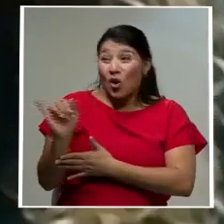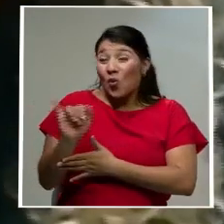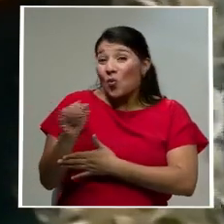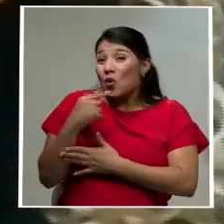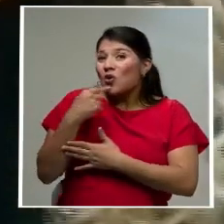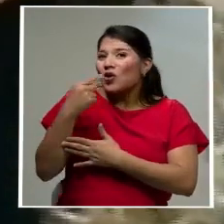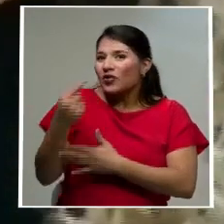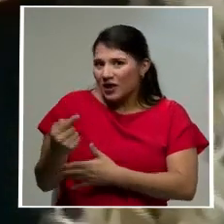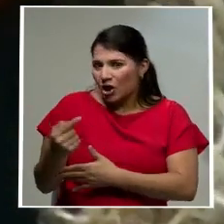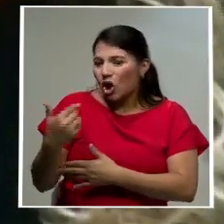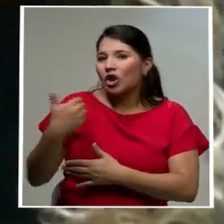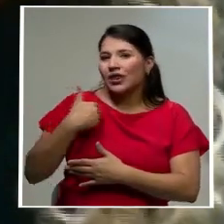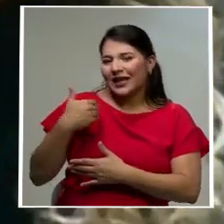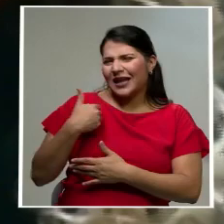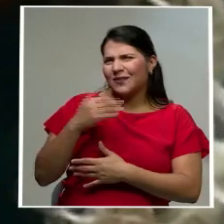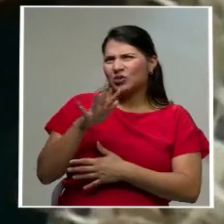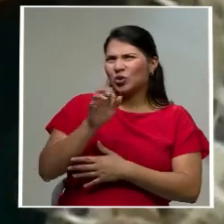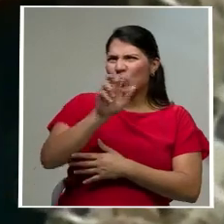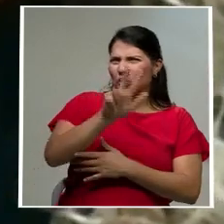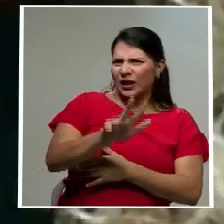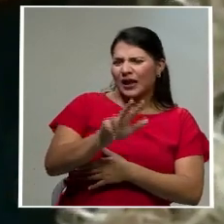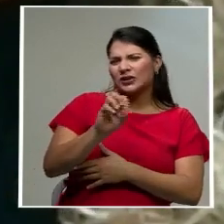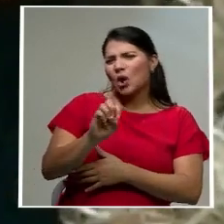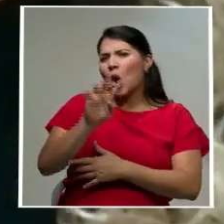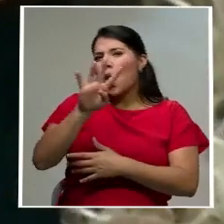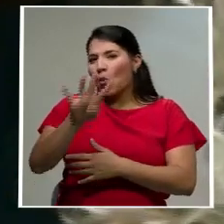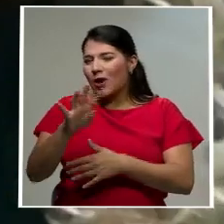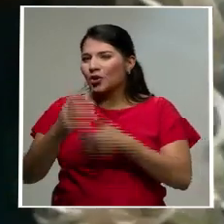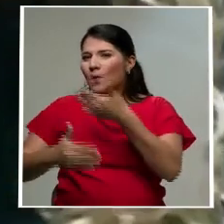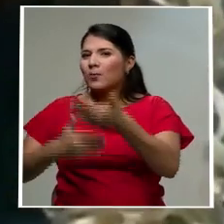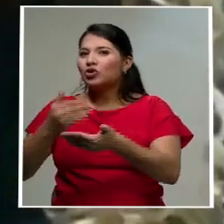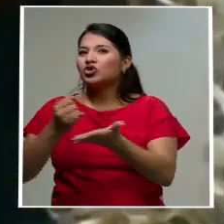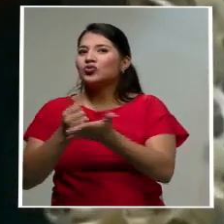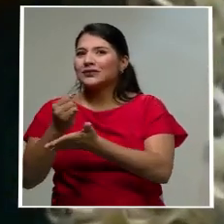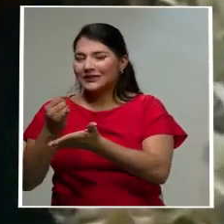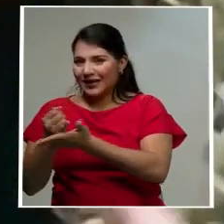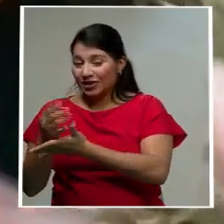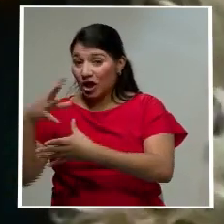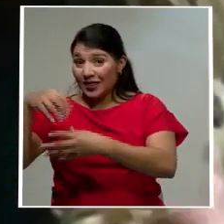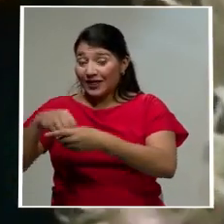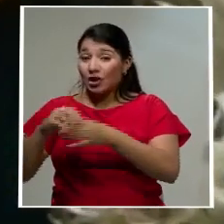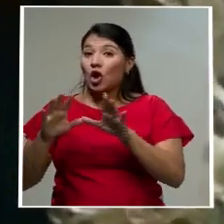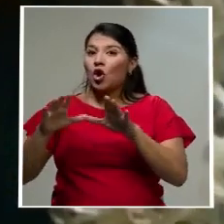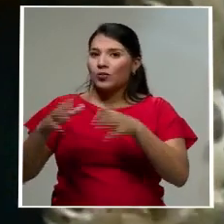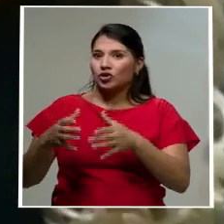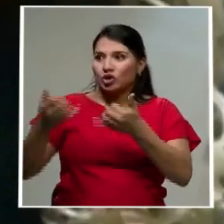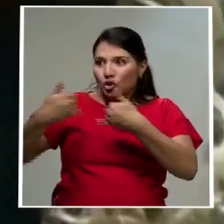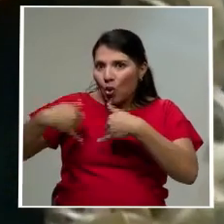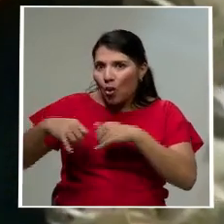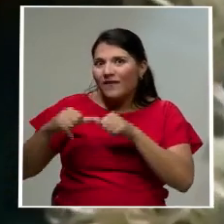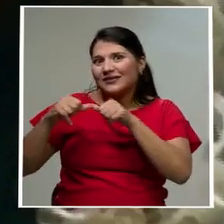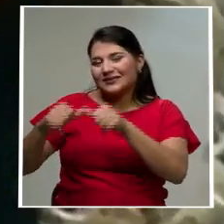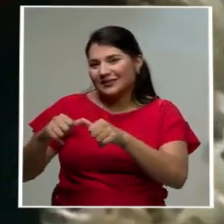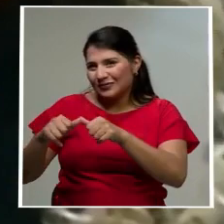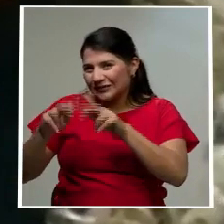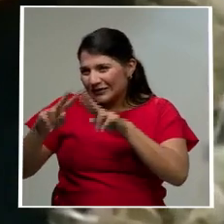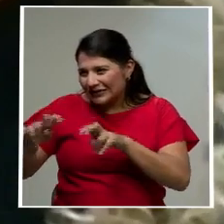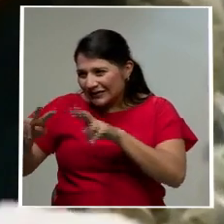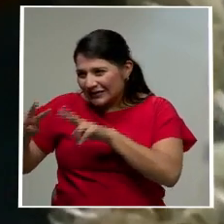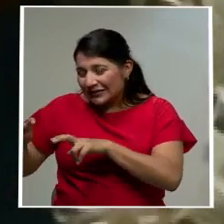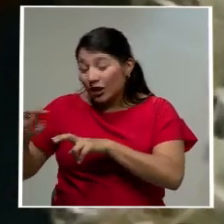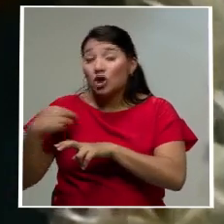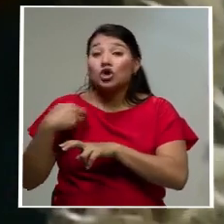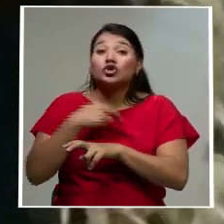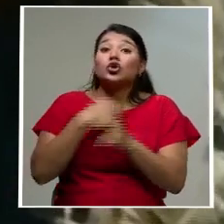que se venían trabajando en la Comisión de Control de Ingreso y Gasto y seguimos en ese abordaje. Nos hemos